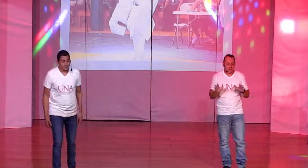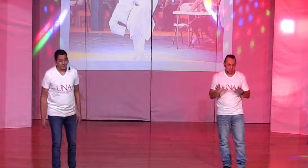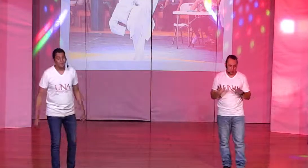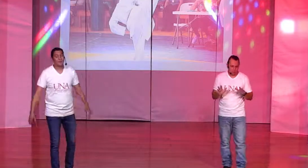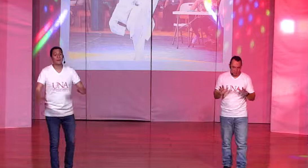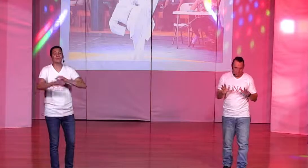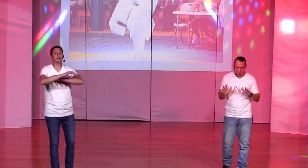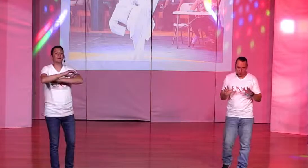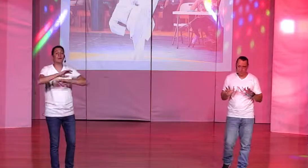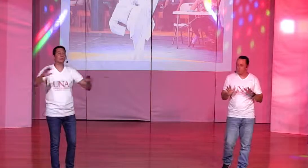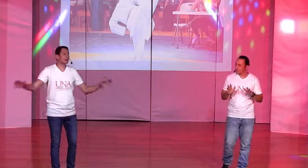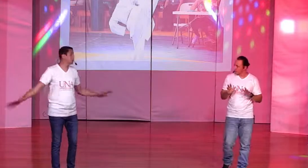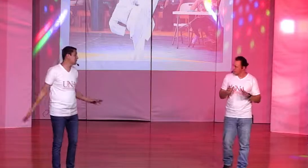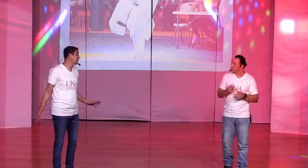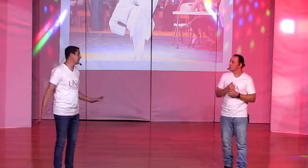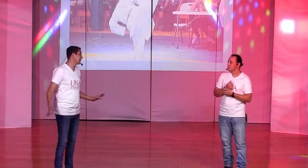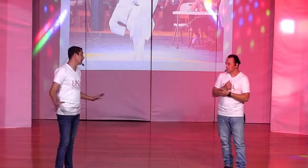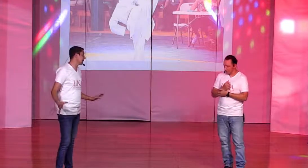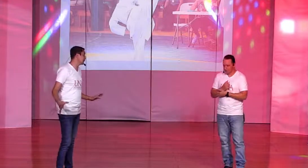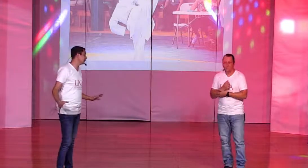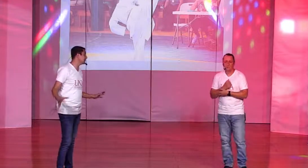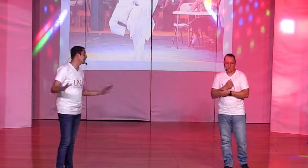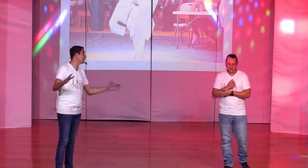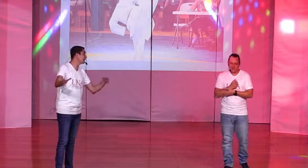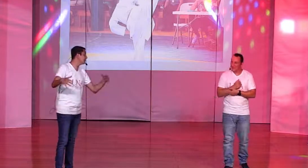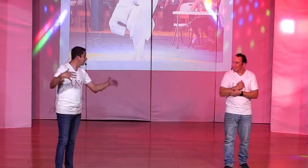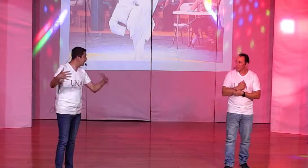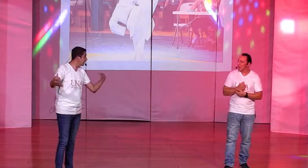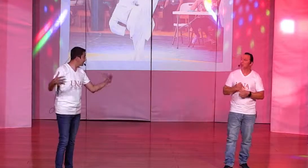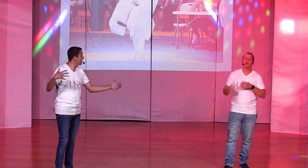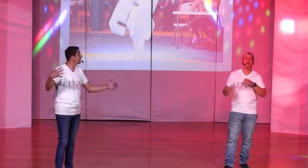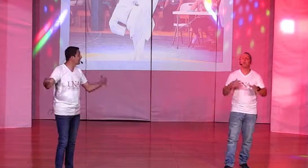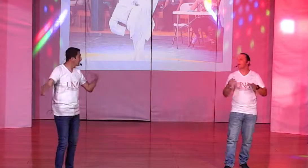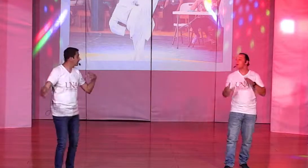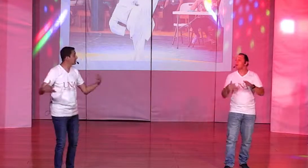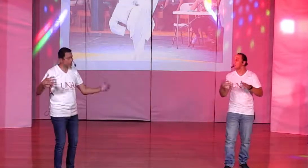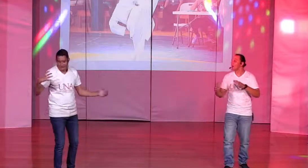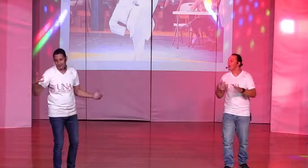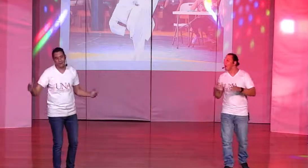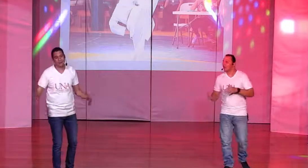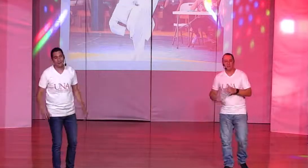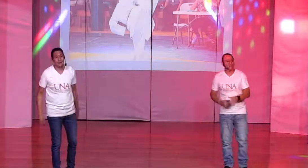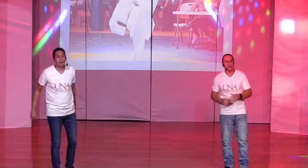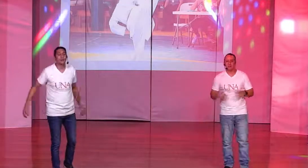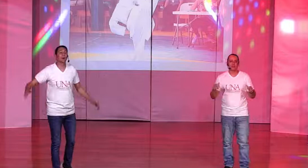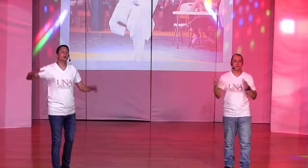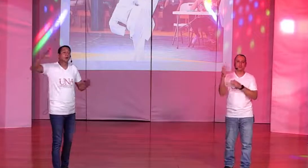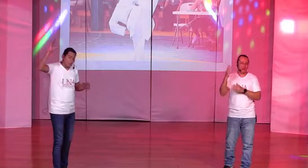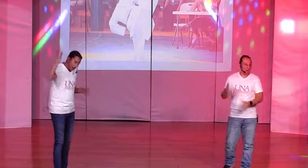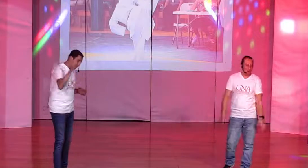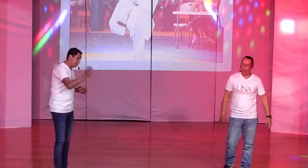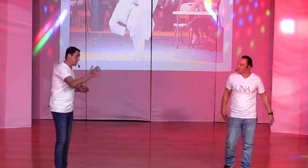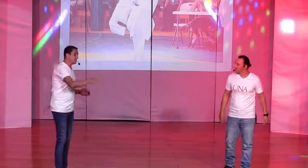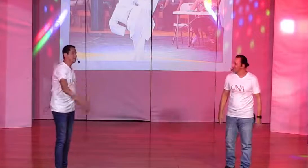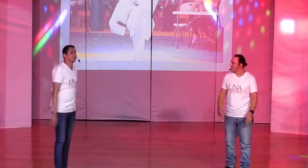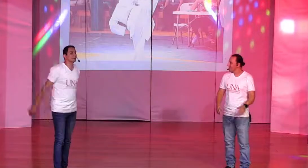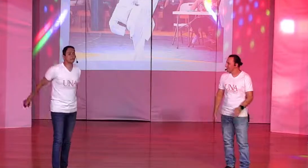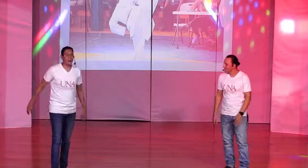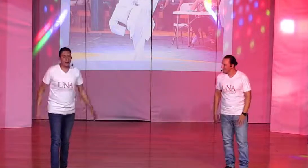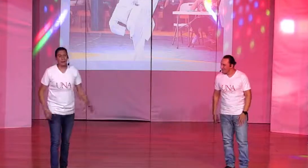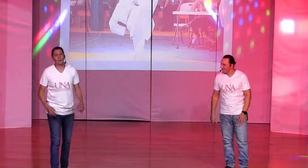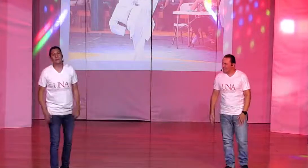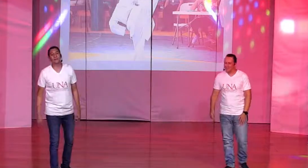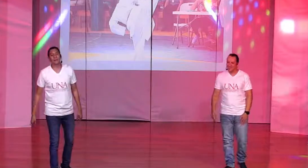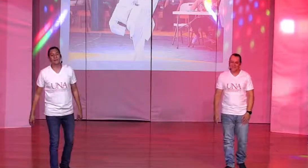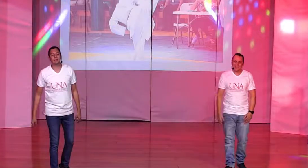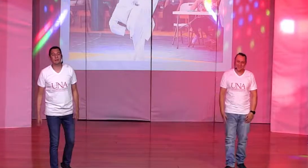primer ingreso, ¿de acuerdo? Eso es una muy buena noticia, ¿verdad? Porque sí. Ahorita estaban ahí viendo a ver cómo hago el premio y yo me gané. Bueno, para todos.